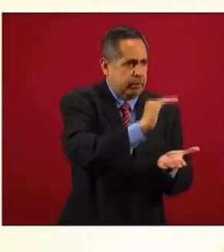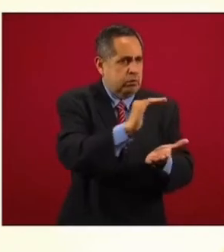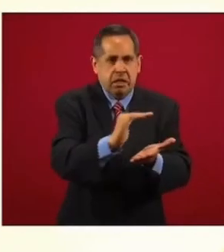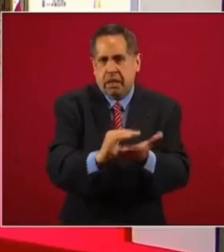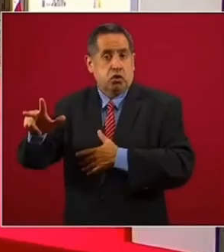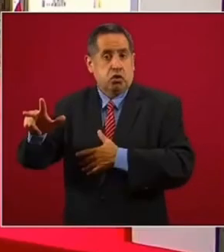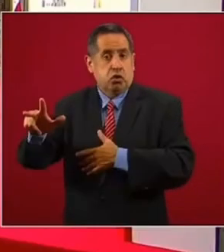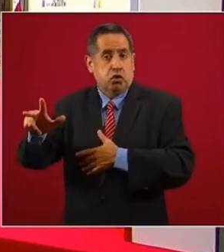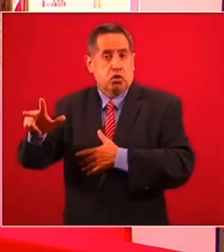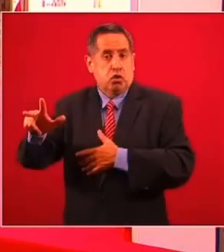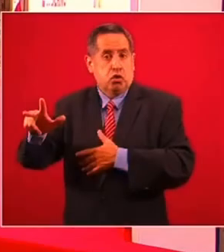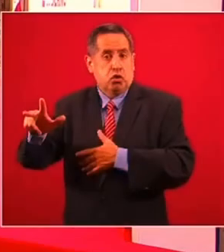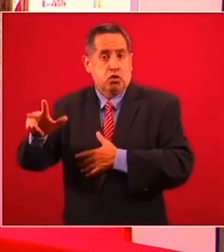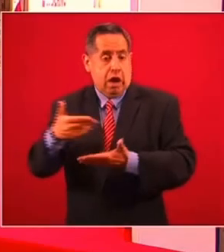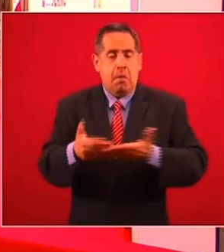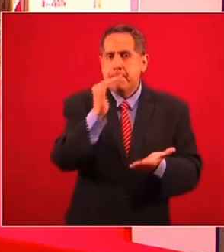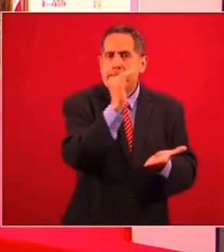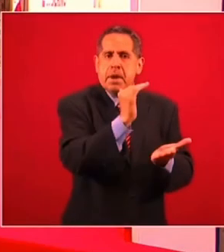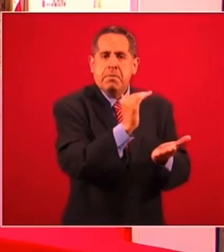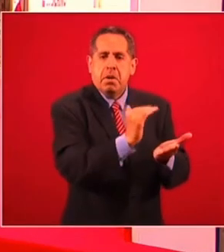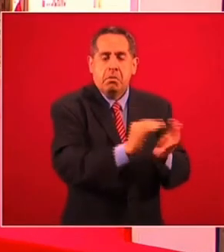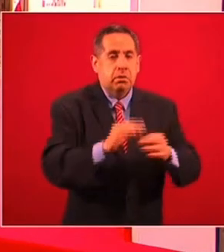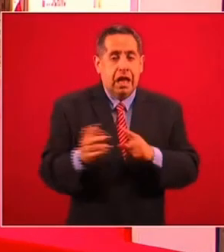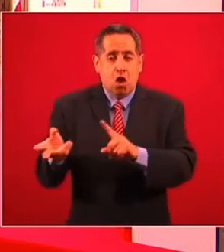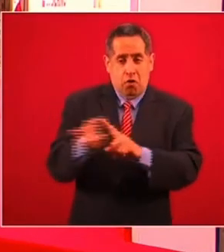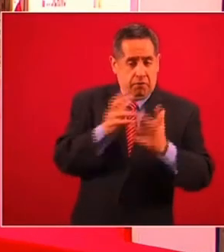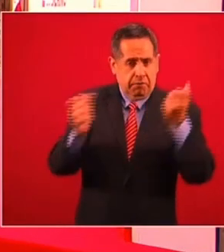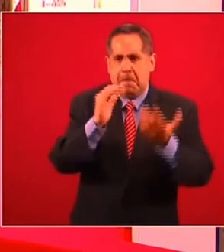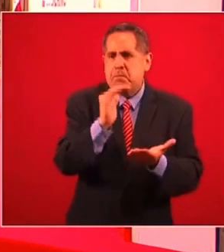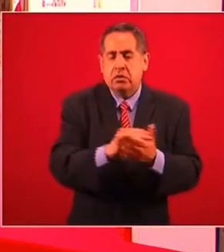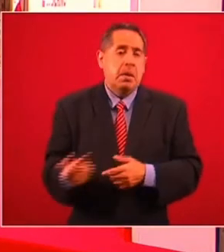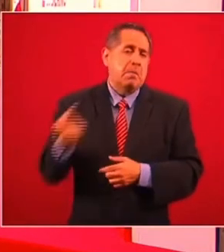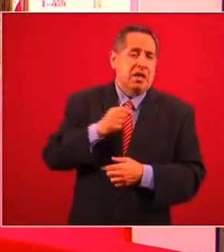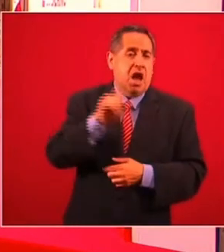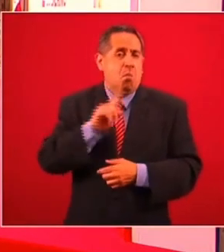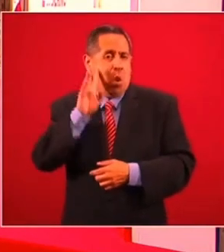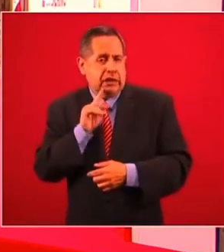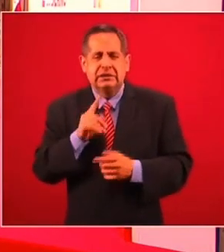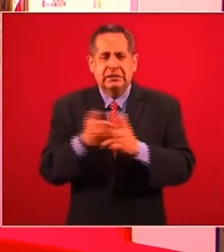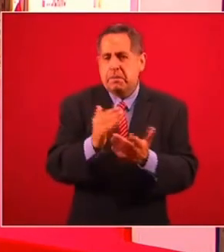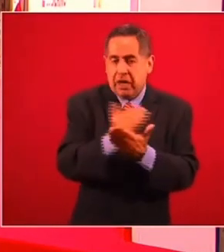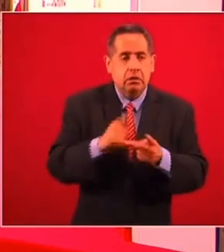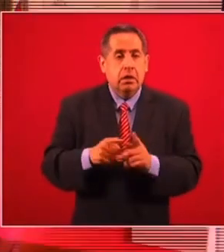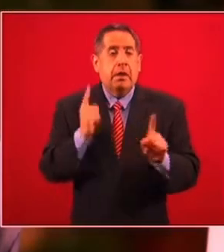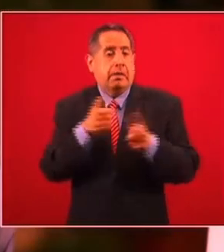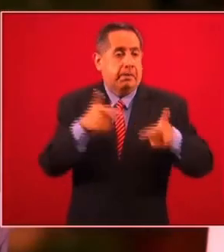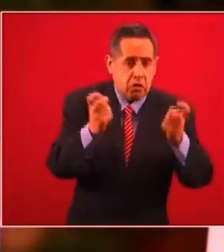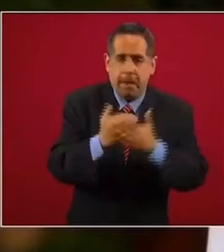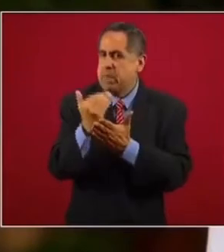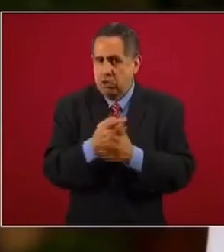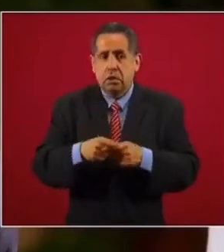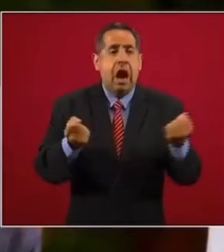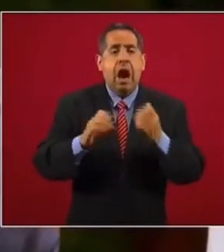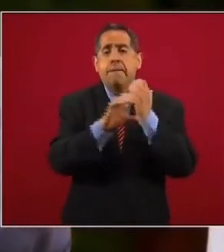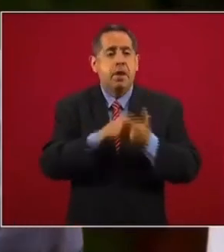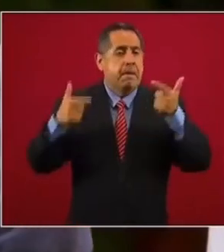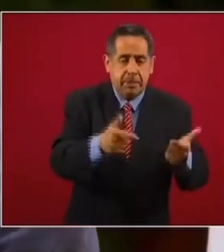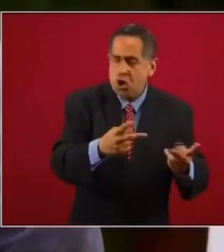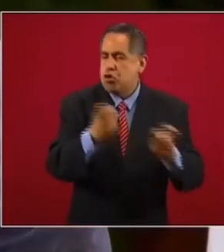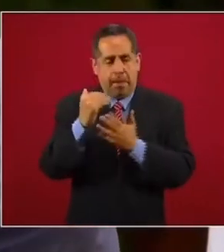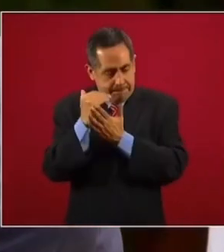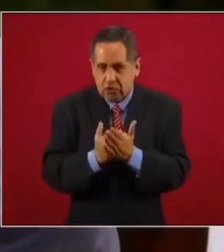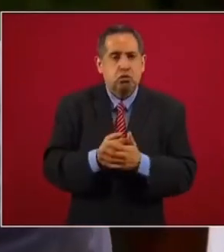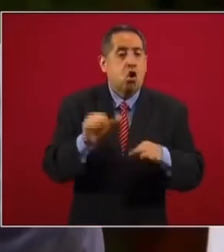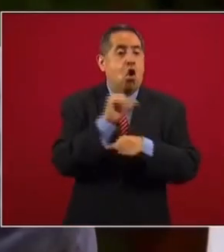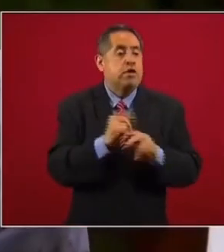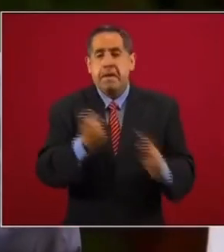noviembre de 2018. Hay menos secuestros, feminicidios, robos a transeúntes, a transportistas, menos robo